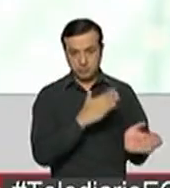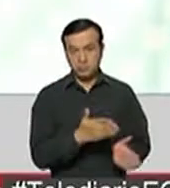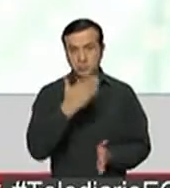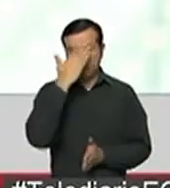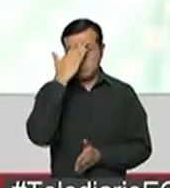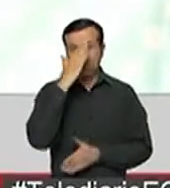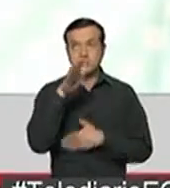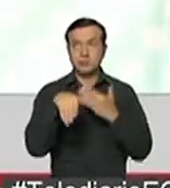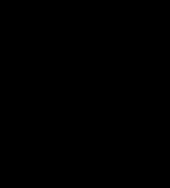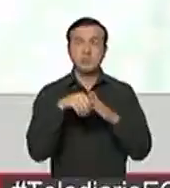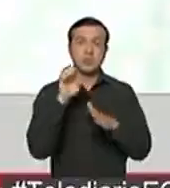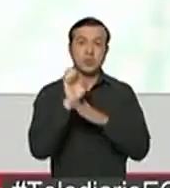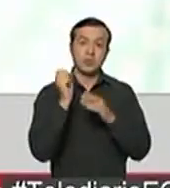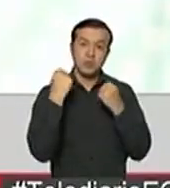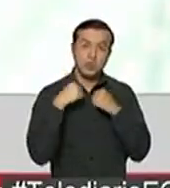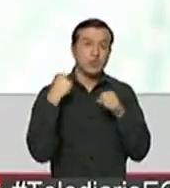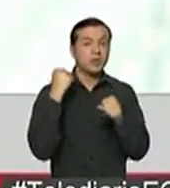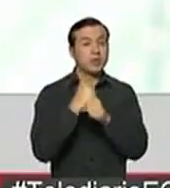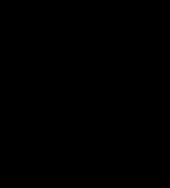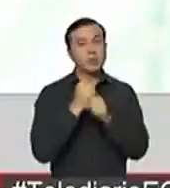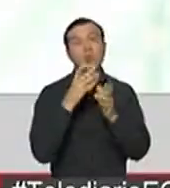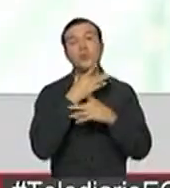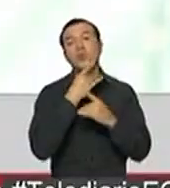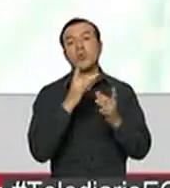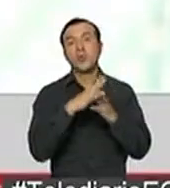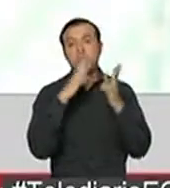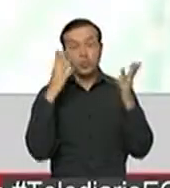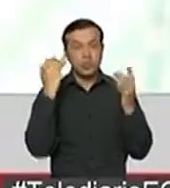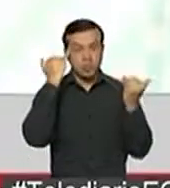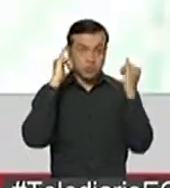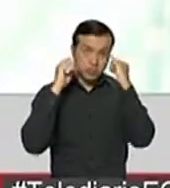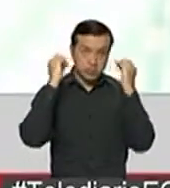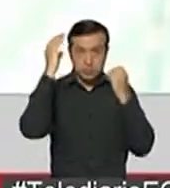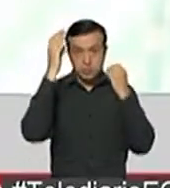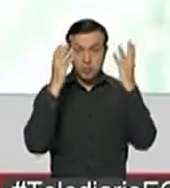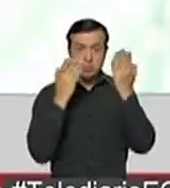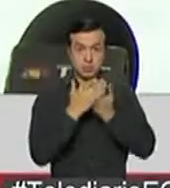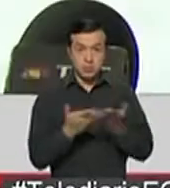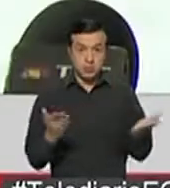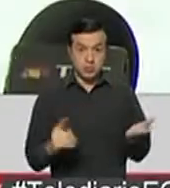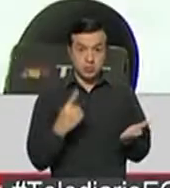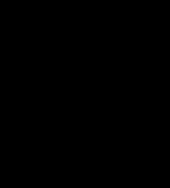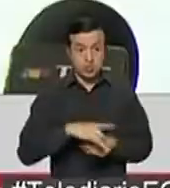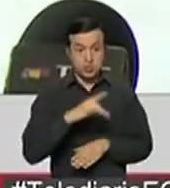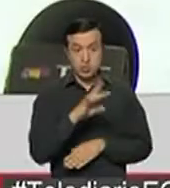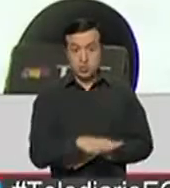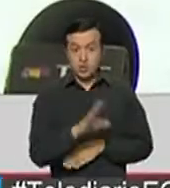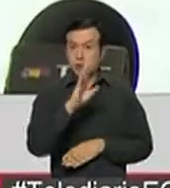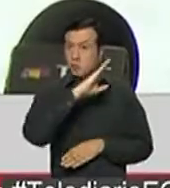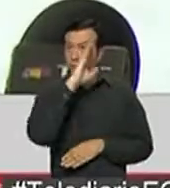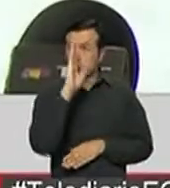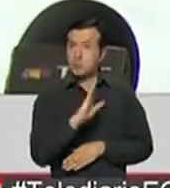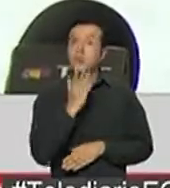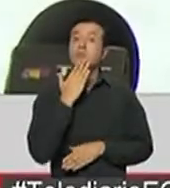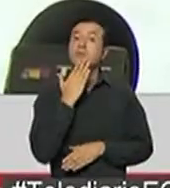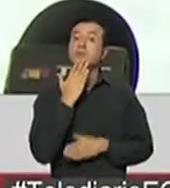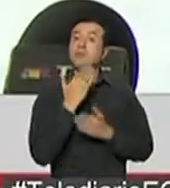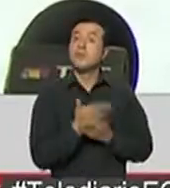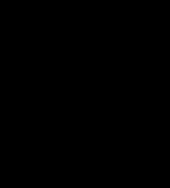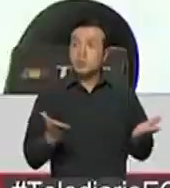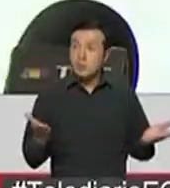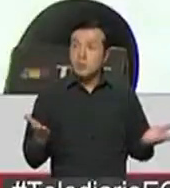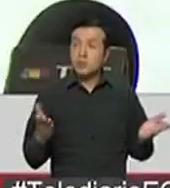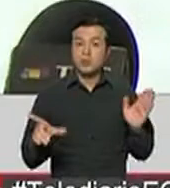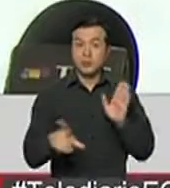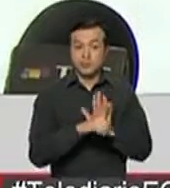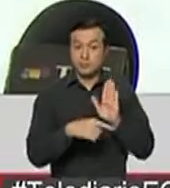Ecuador es camellador, le gusta trabajar, le gusta emprender, le gusta crear y no podemos dejarlo solo. ¿Y cómo? Llenando las perchas. Y cumpliendo